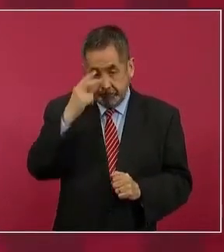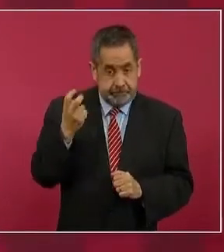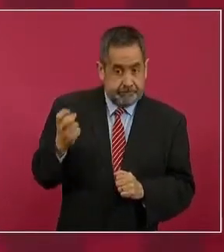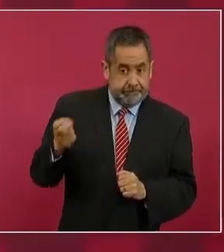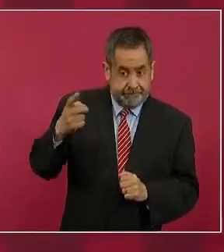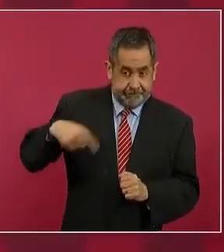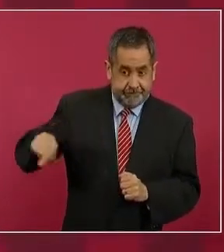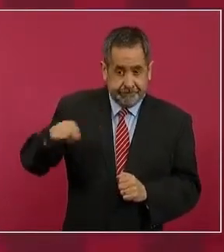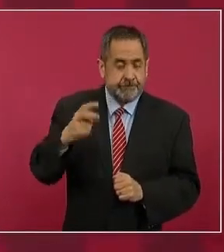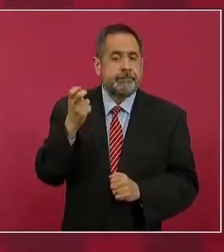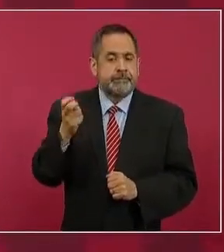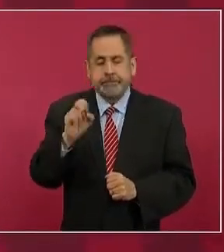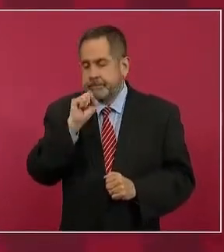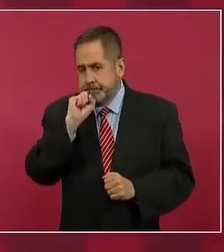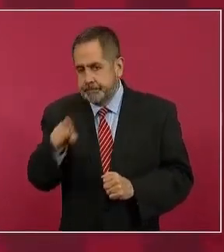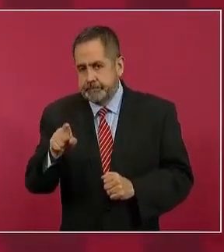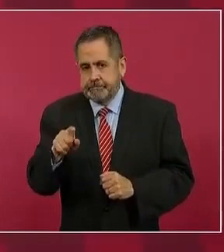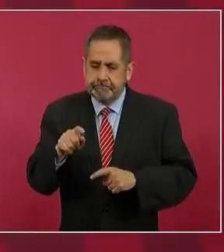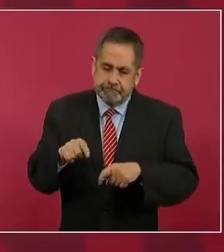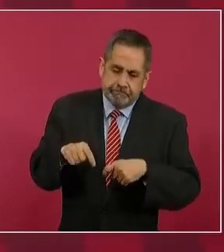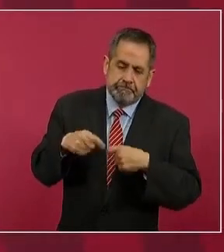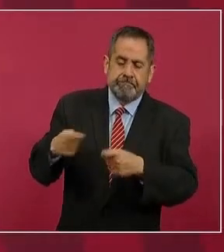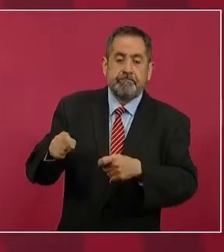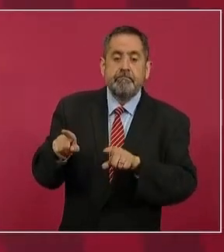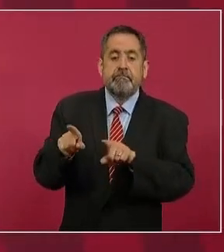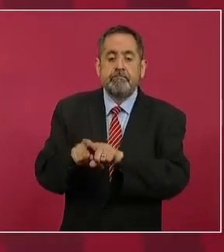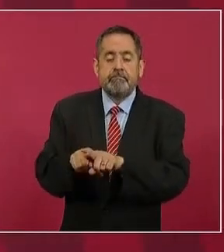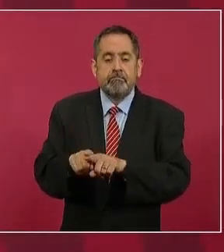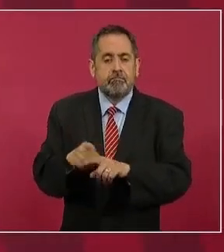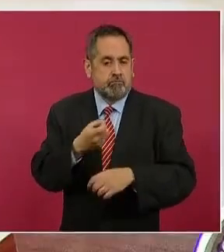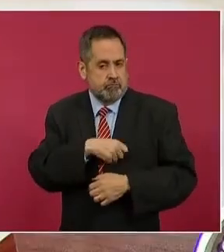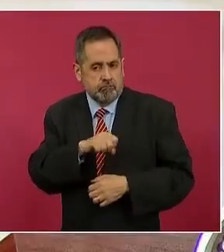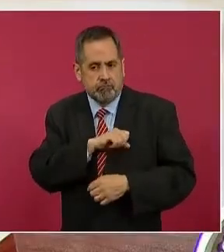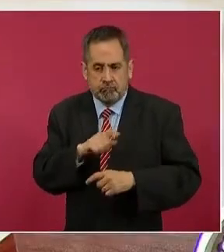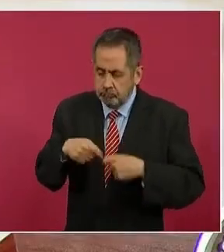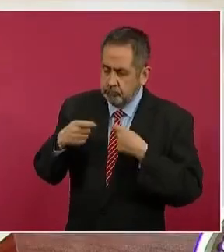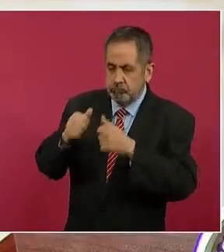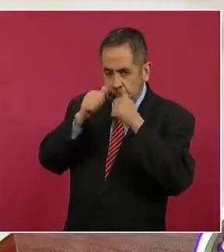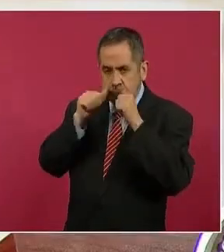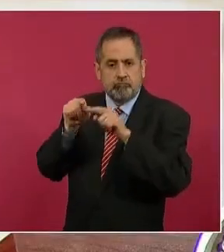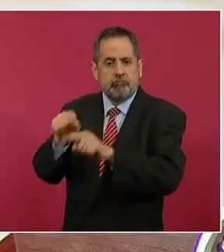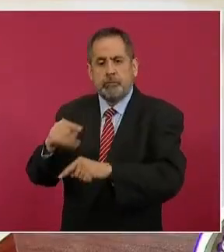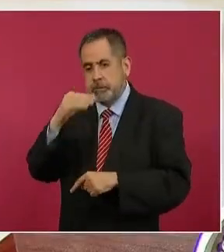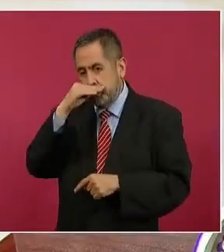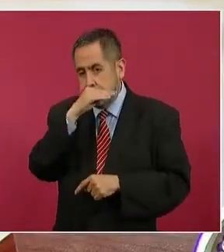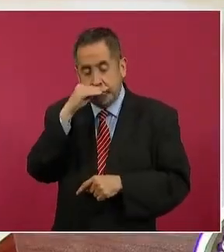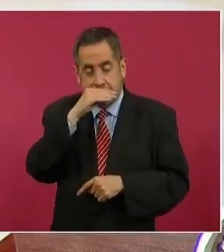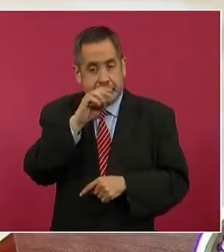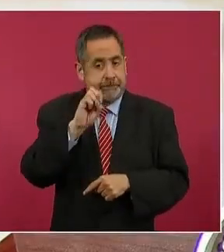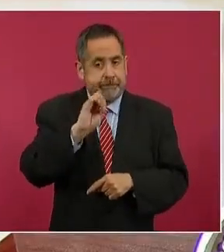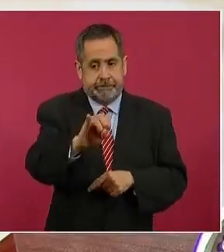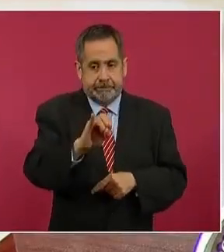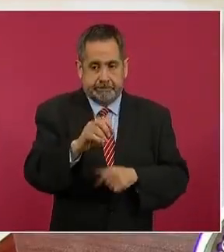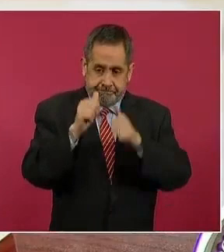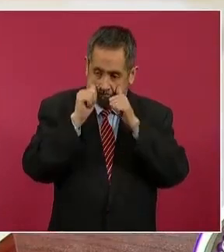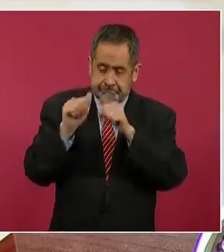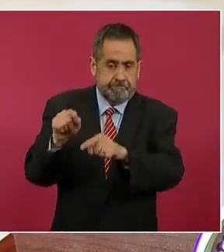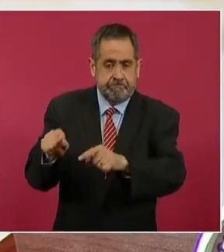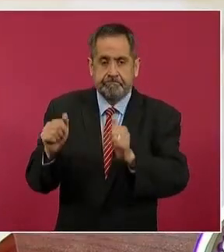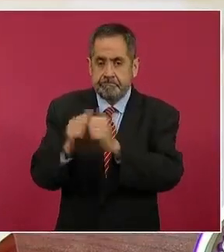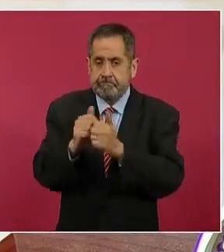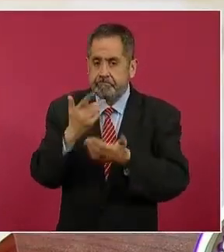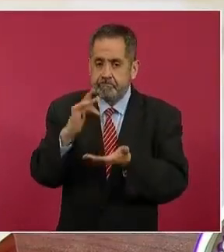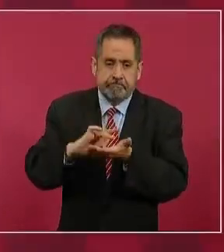ellos es la salud gratuita, atención médica y